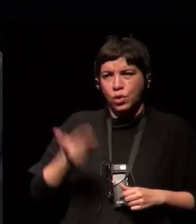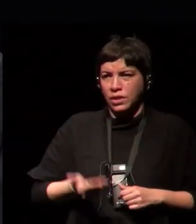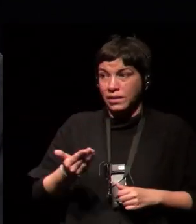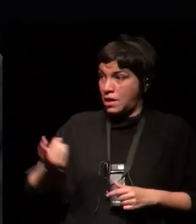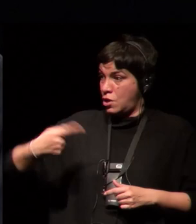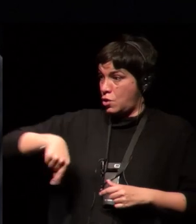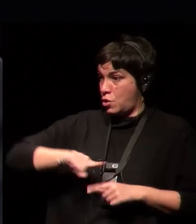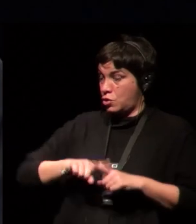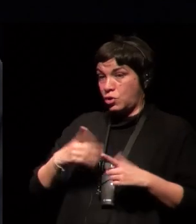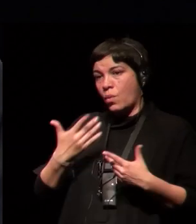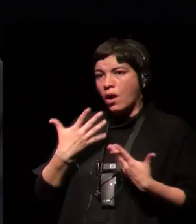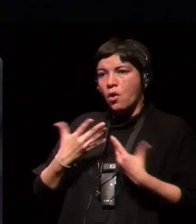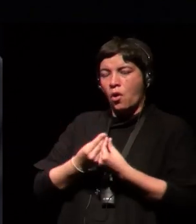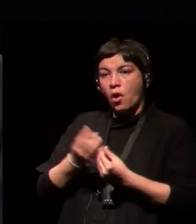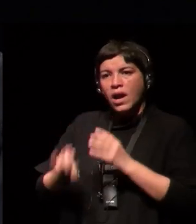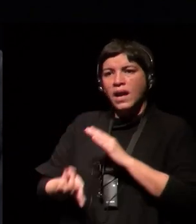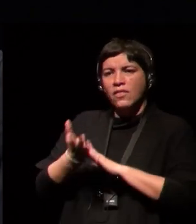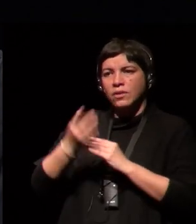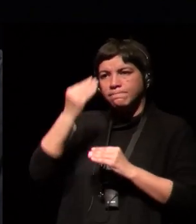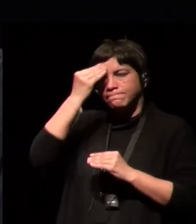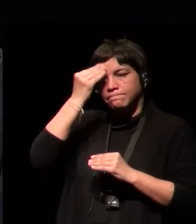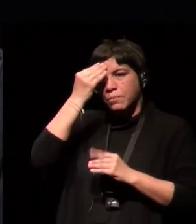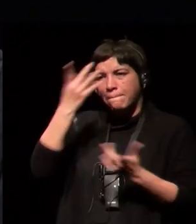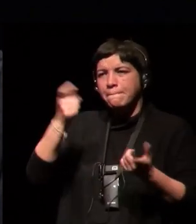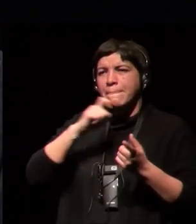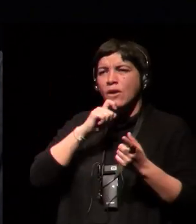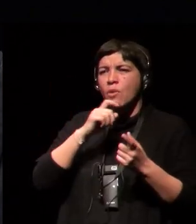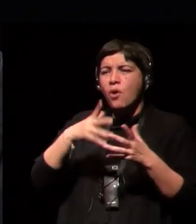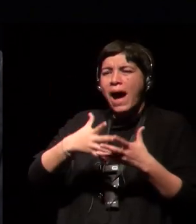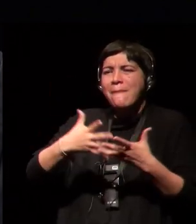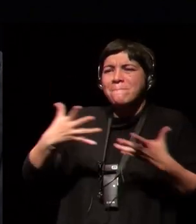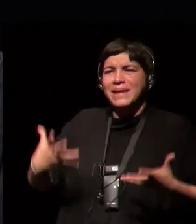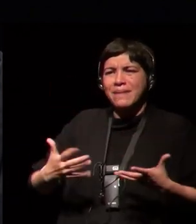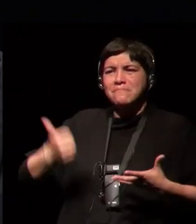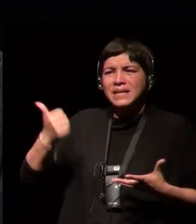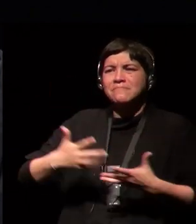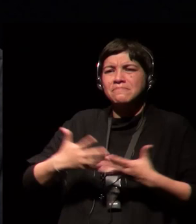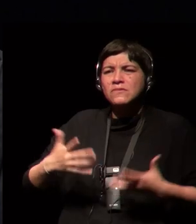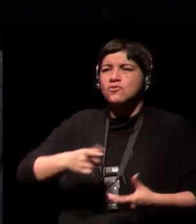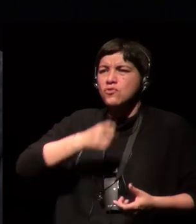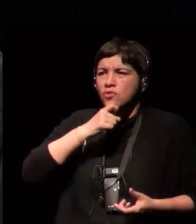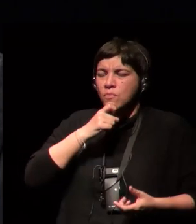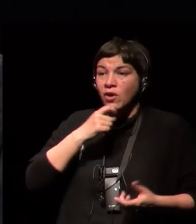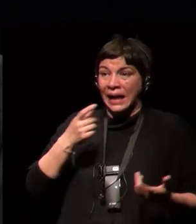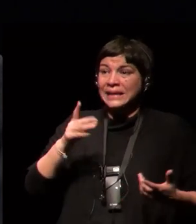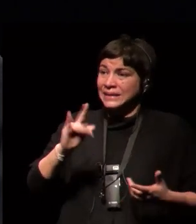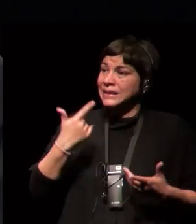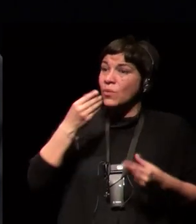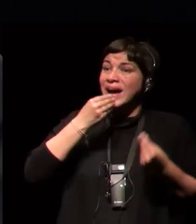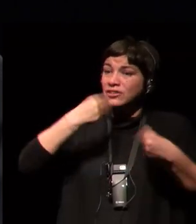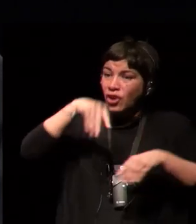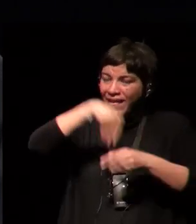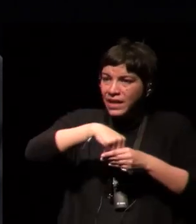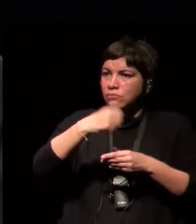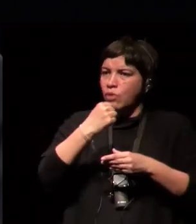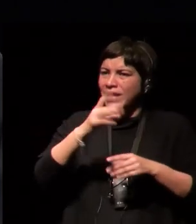planteamos cómo amplificar, cómo ampliar no solamente el poder dentro de la historia, sino el poder del proceso de hacer, de